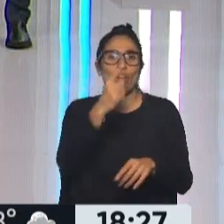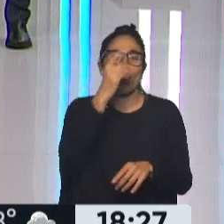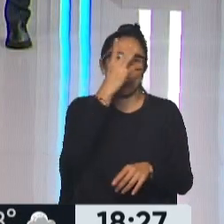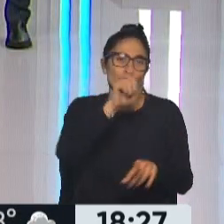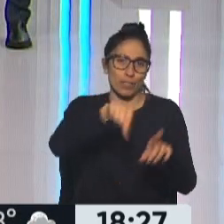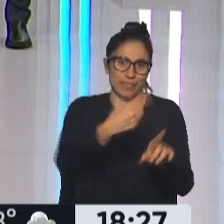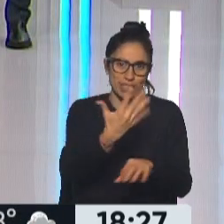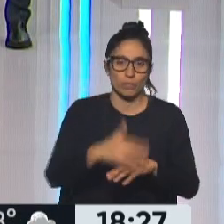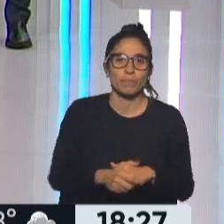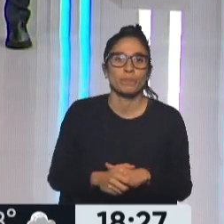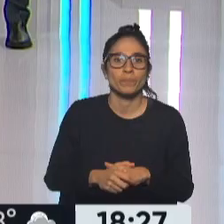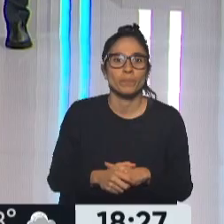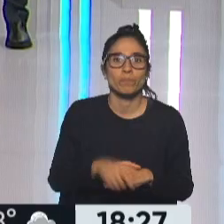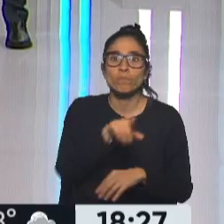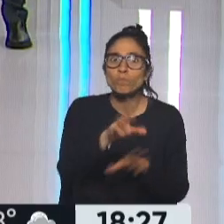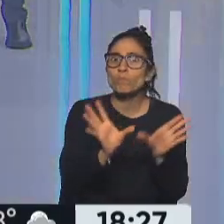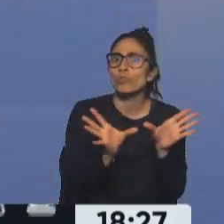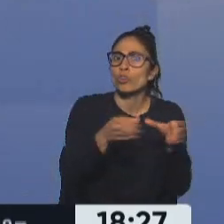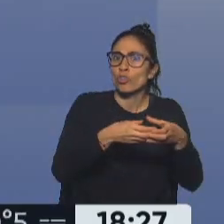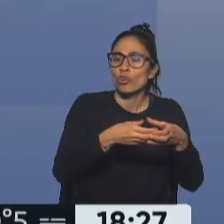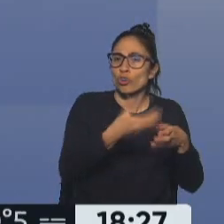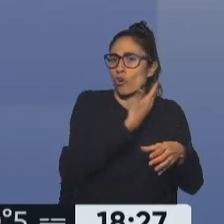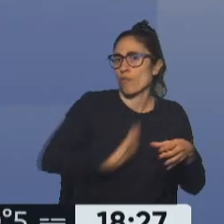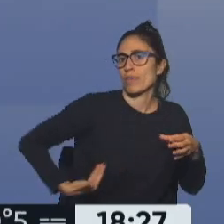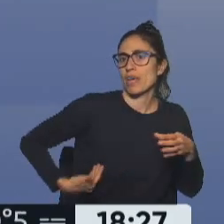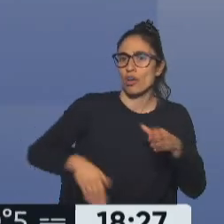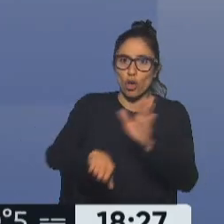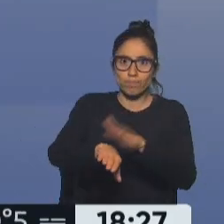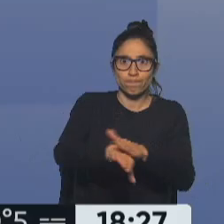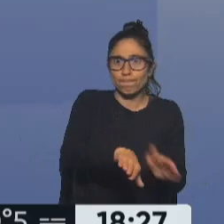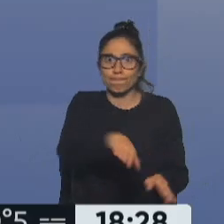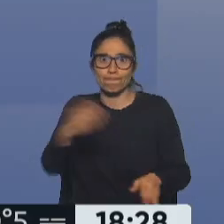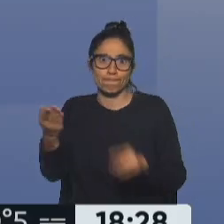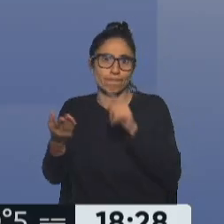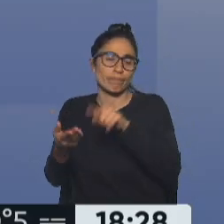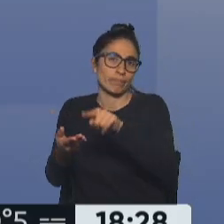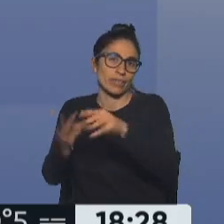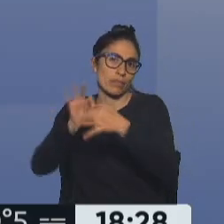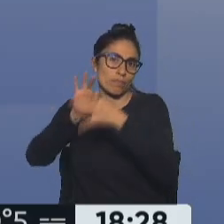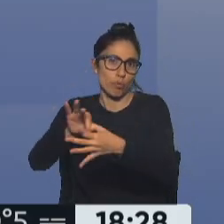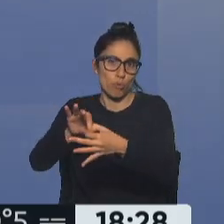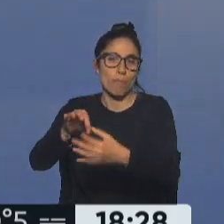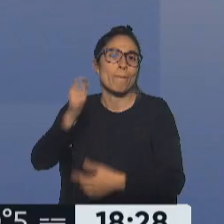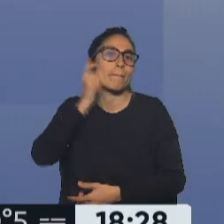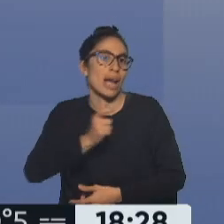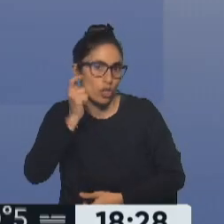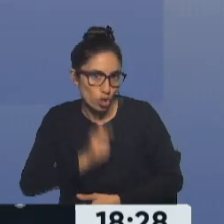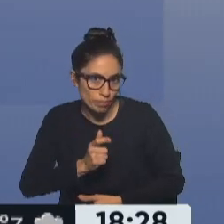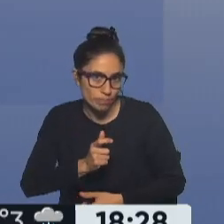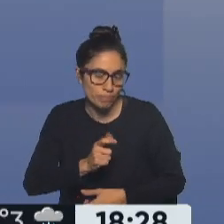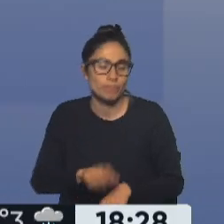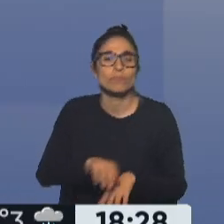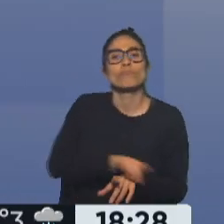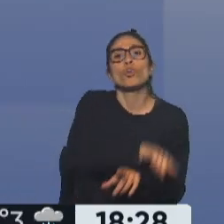rápidamente. Gobierno de ultraderecha con mayoría absoluta cohabita con el presidente Macron. Más escenarios